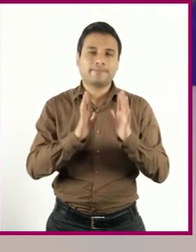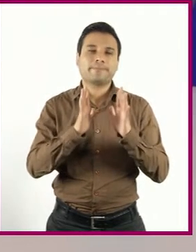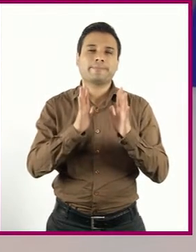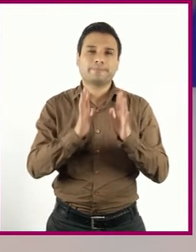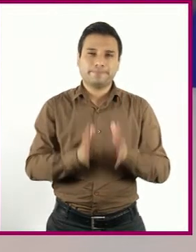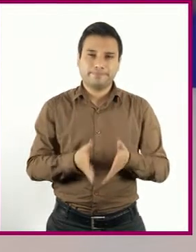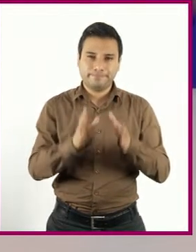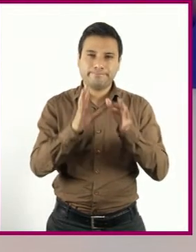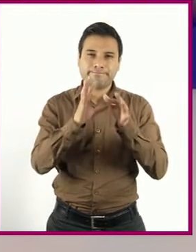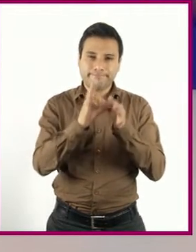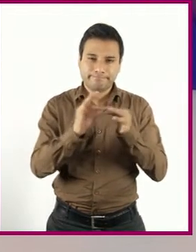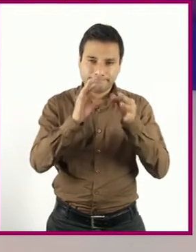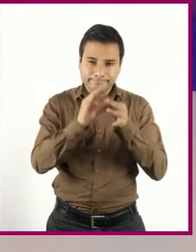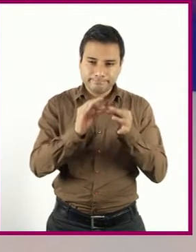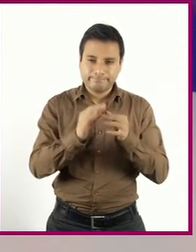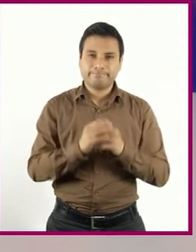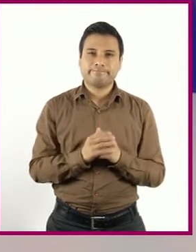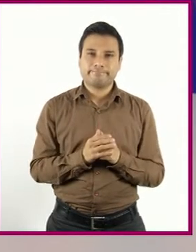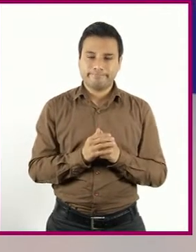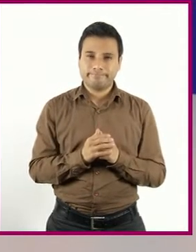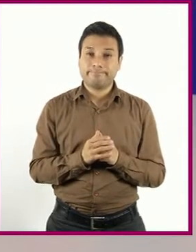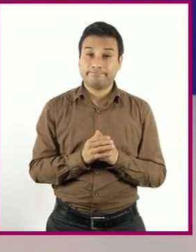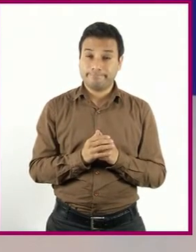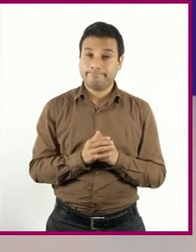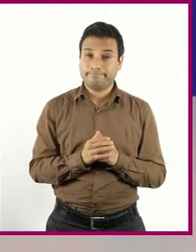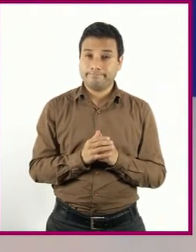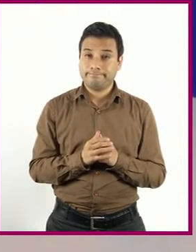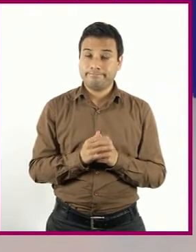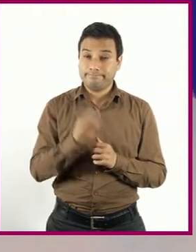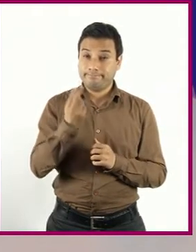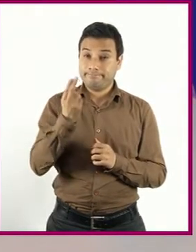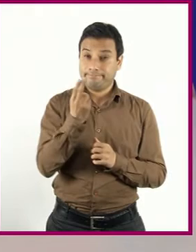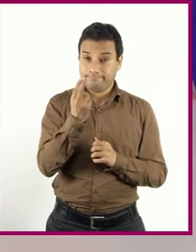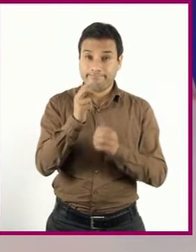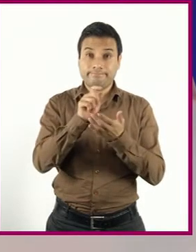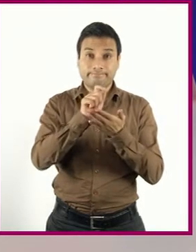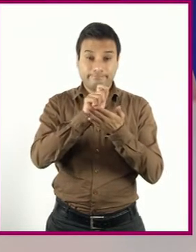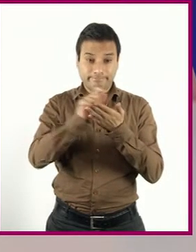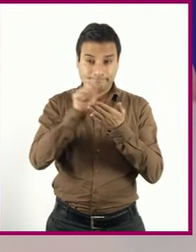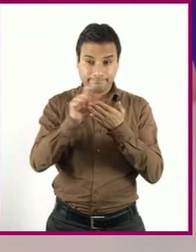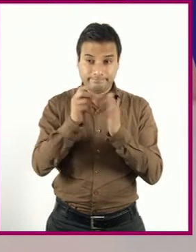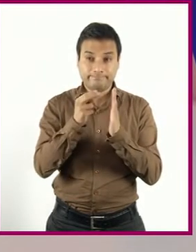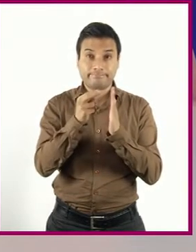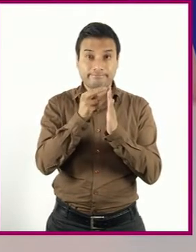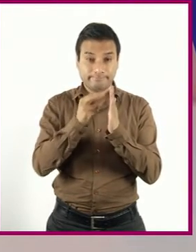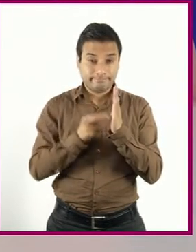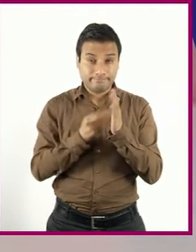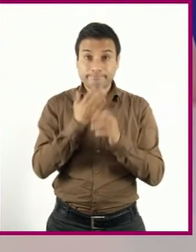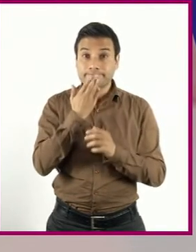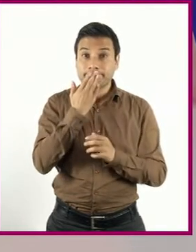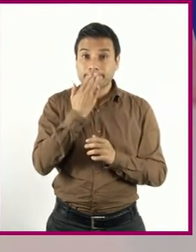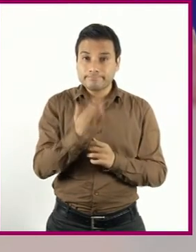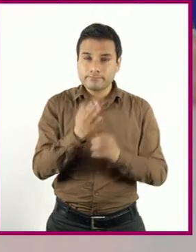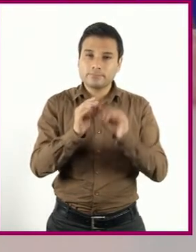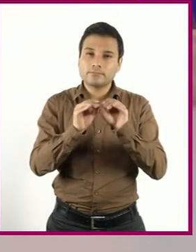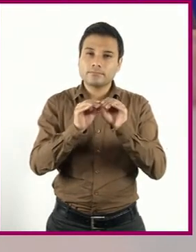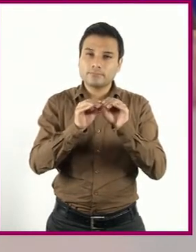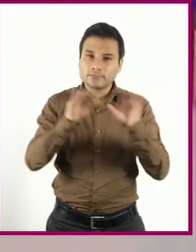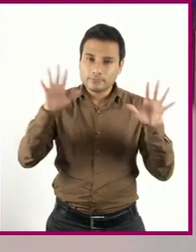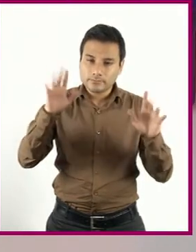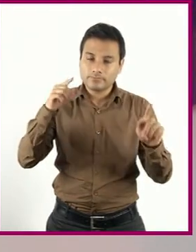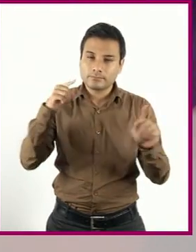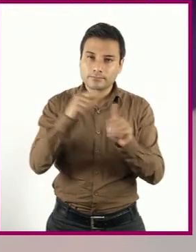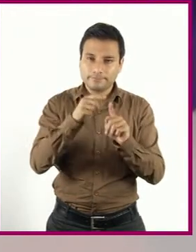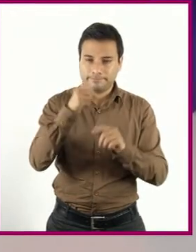de revisar, es fácil darse cuenta de lo relevante que es hacer una buena redacción del reglamento, pues esto permite ser claros y precisos en